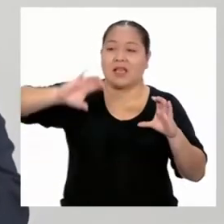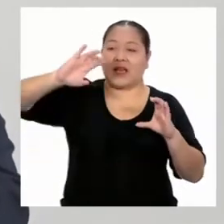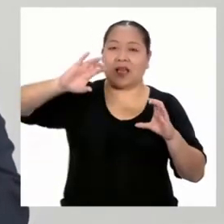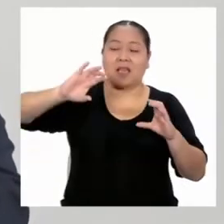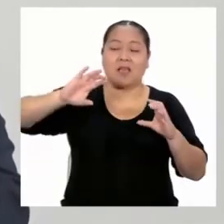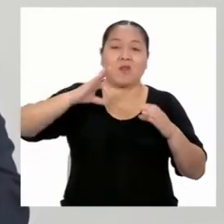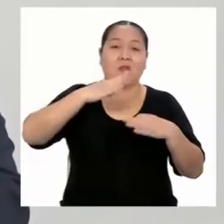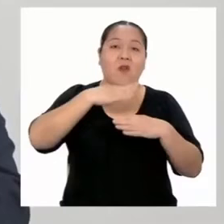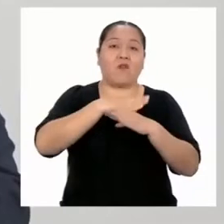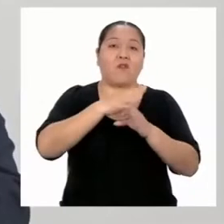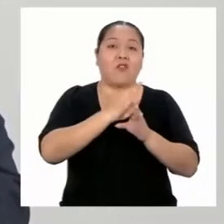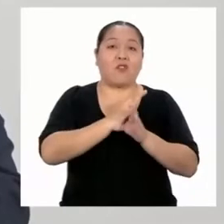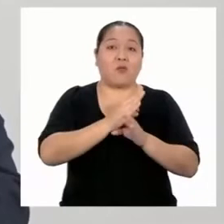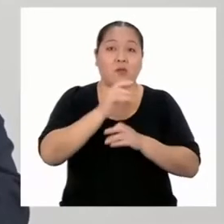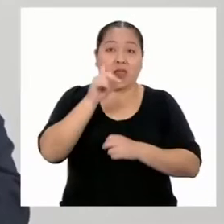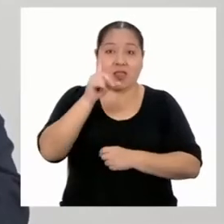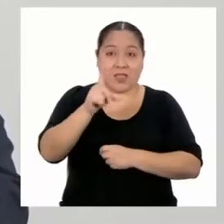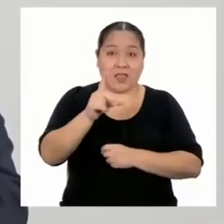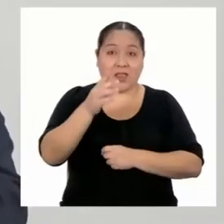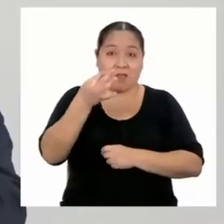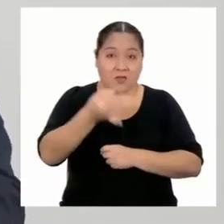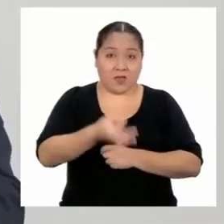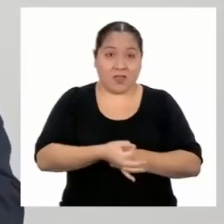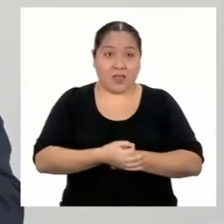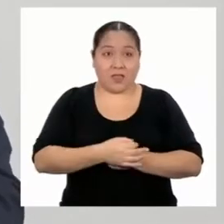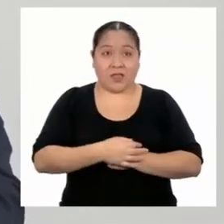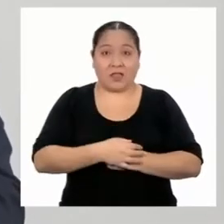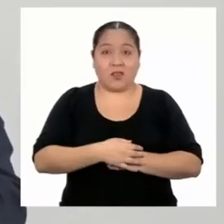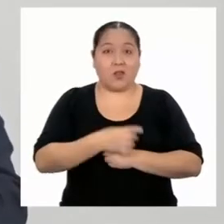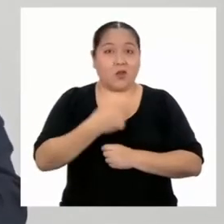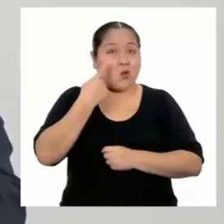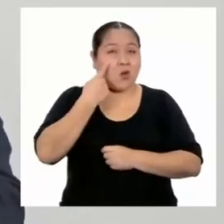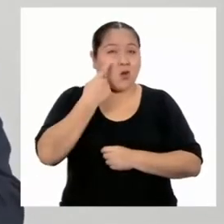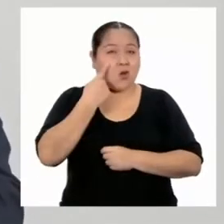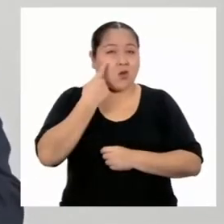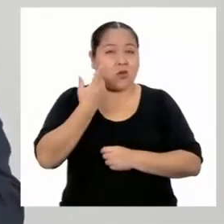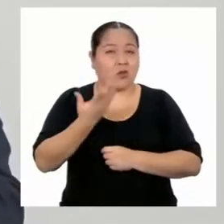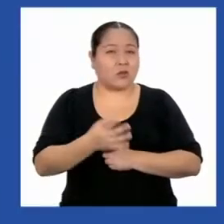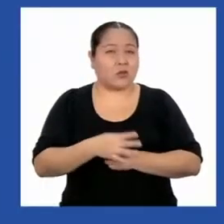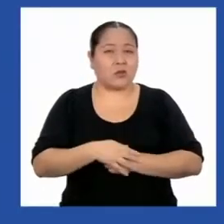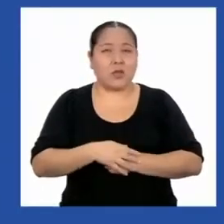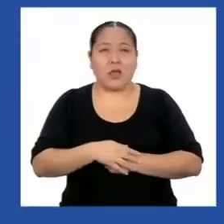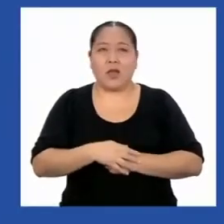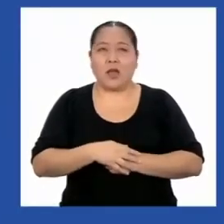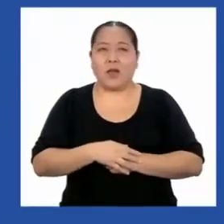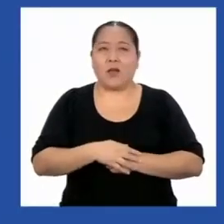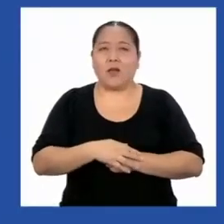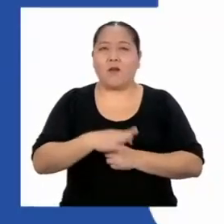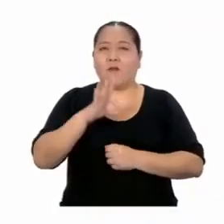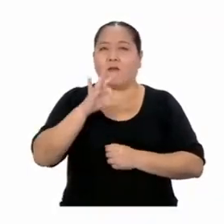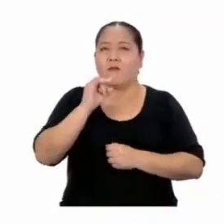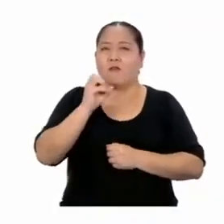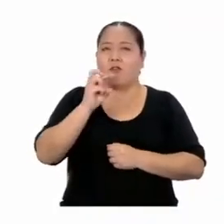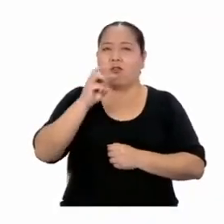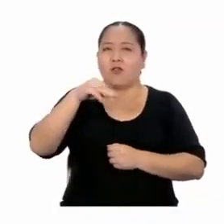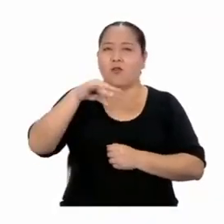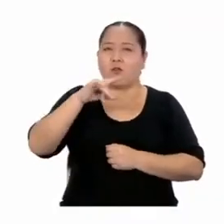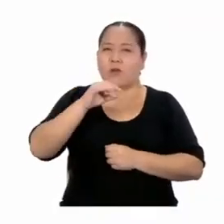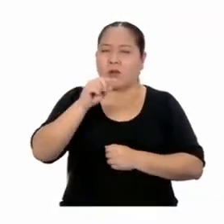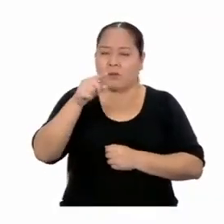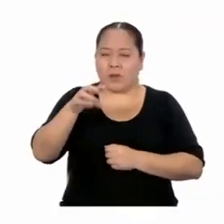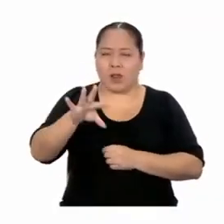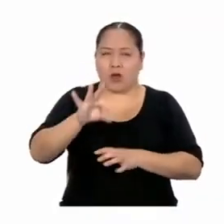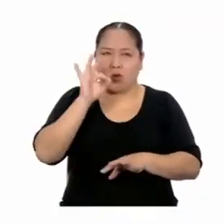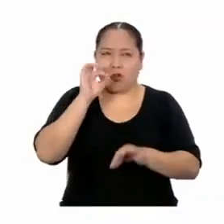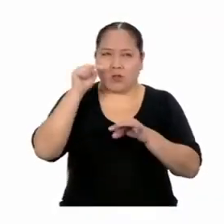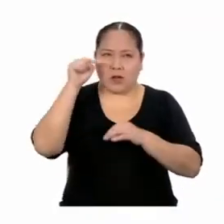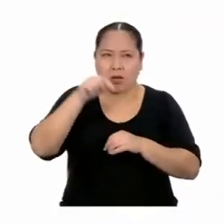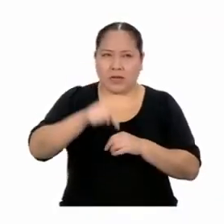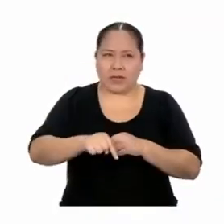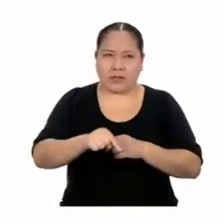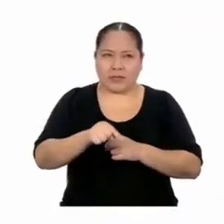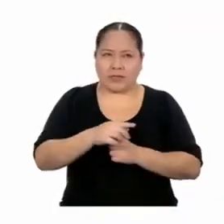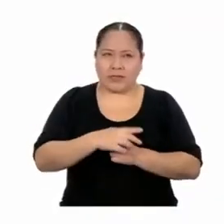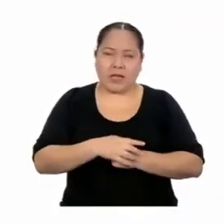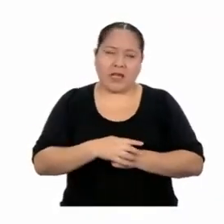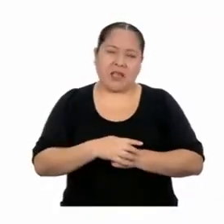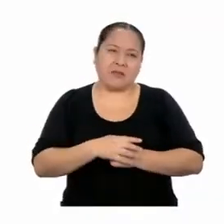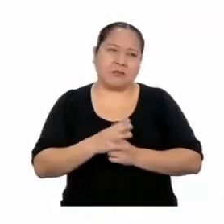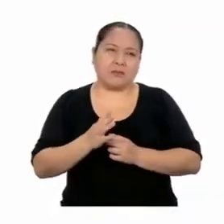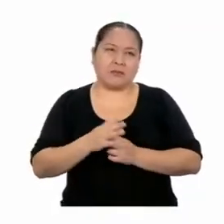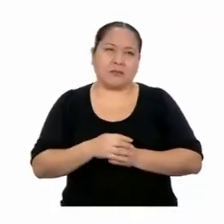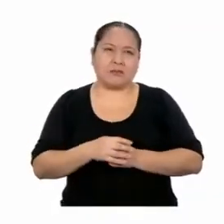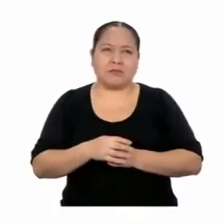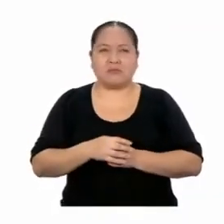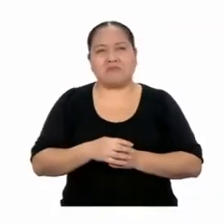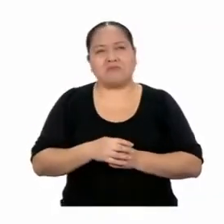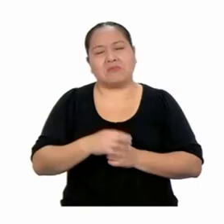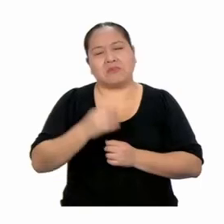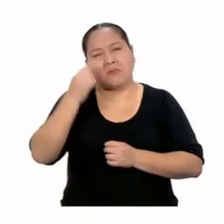forma de L, ¿verdad? ¿Conoces alguna fórmula para hallar esa área? La verdad, no. Se me ocurre la